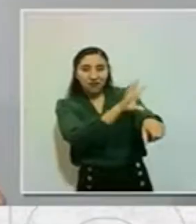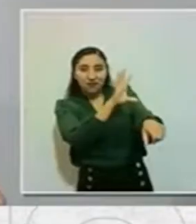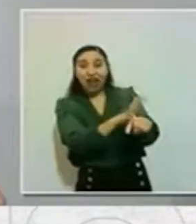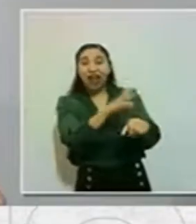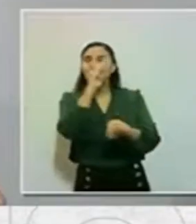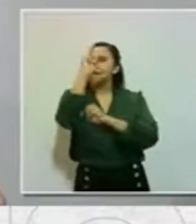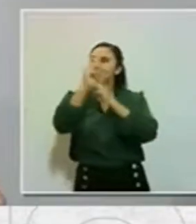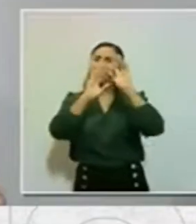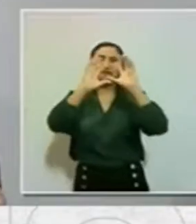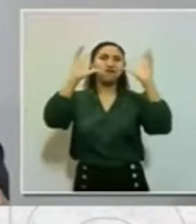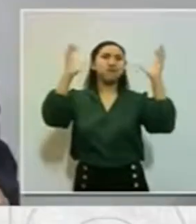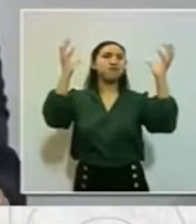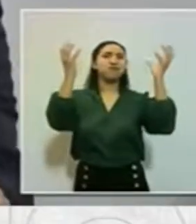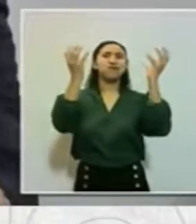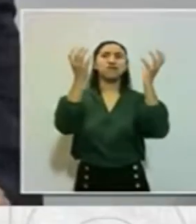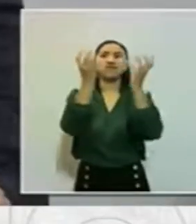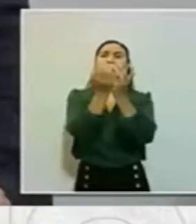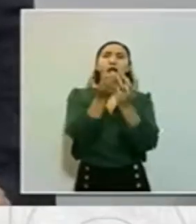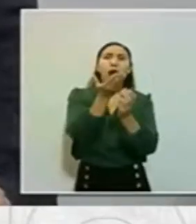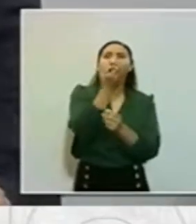mundial para